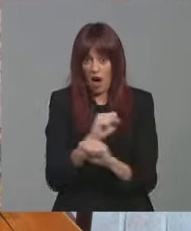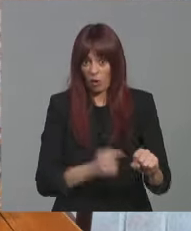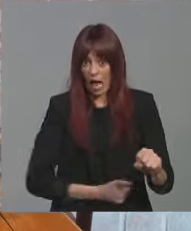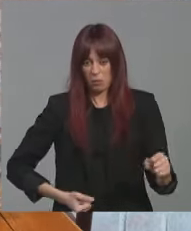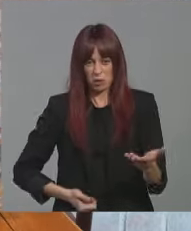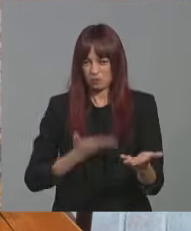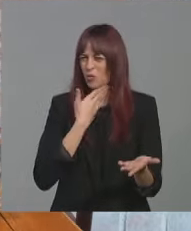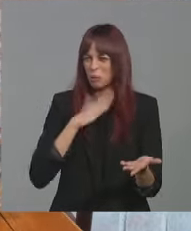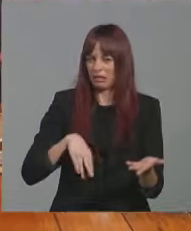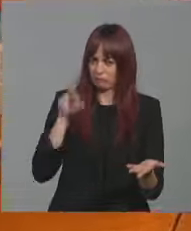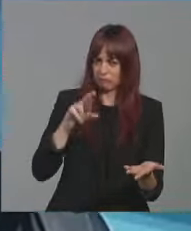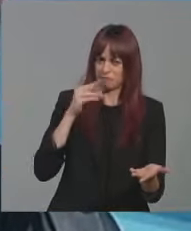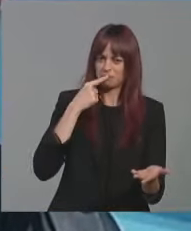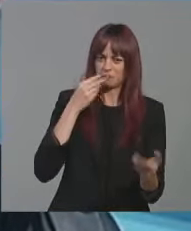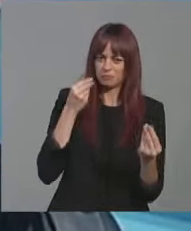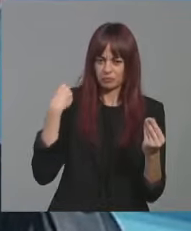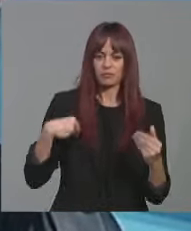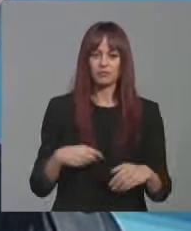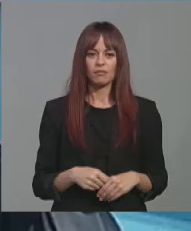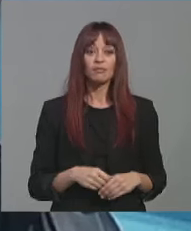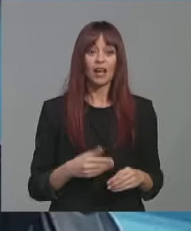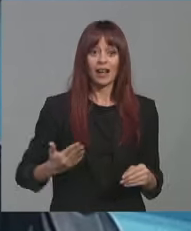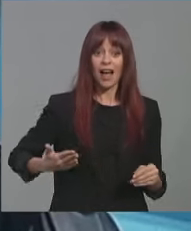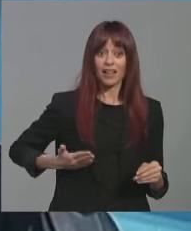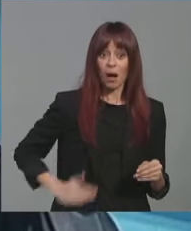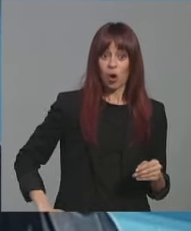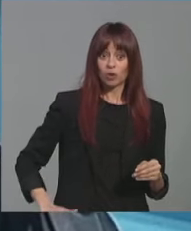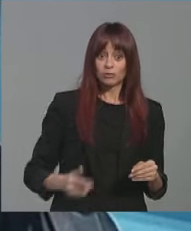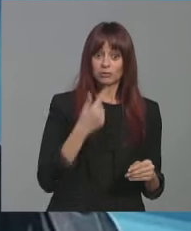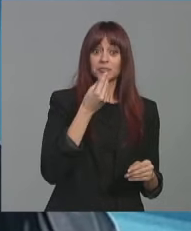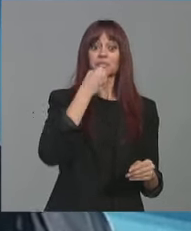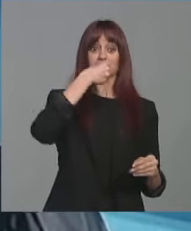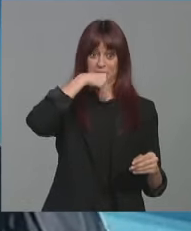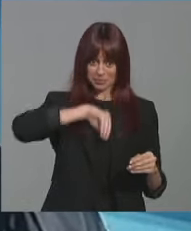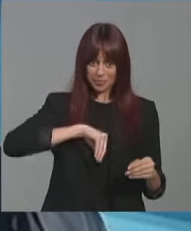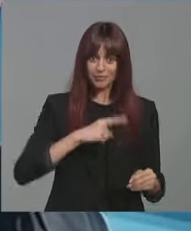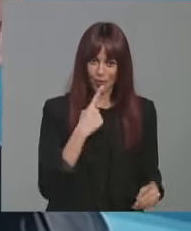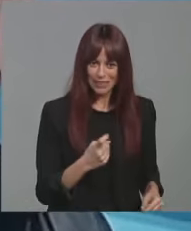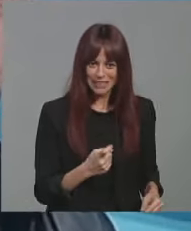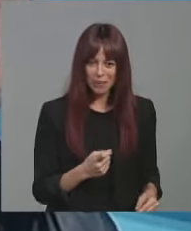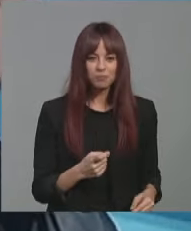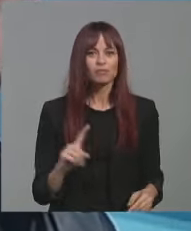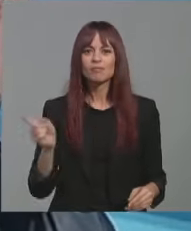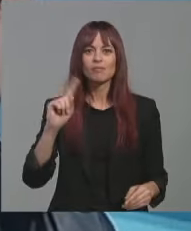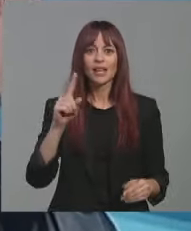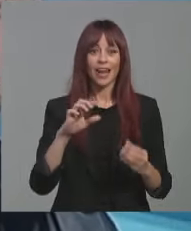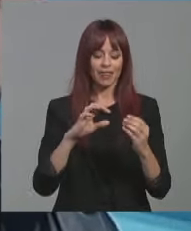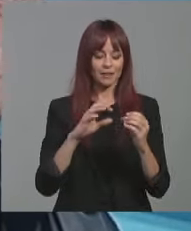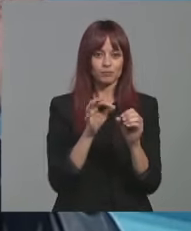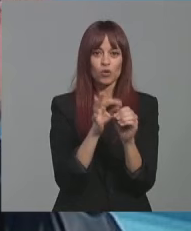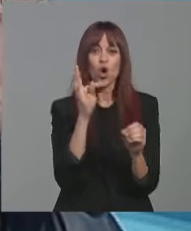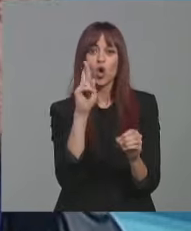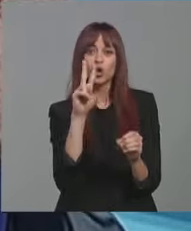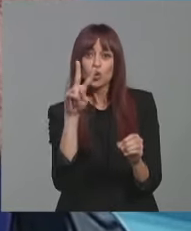claro yo me imagino que también las de jamón cuesta más a la hora de tragarlas no eh Para mí fue peor la de trufo la verdad me me